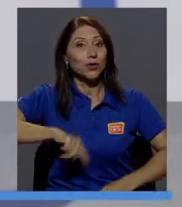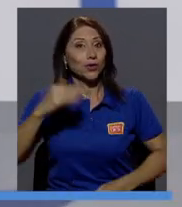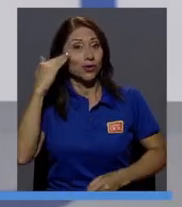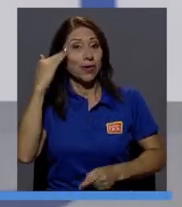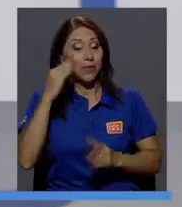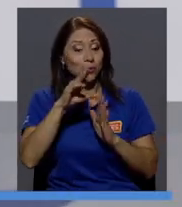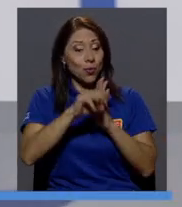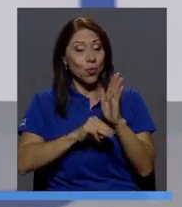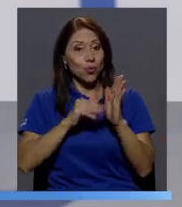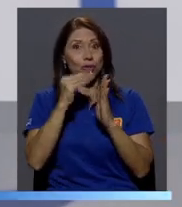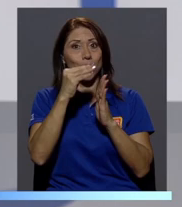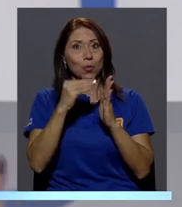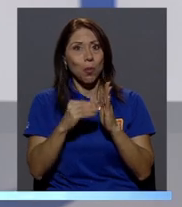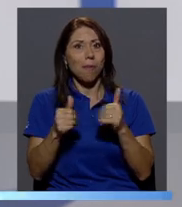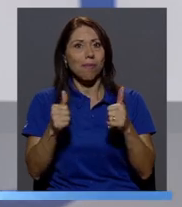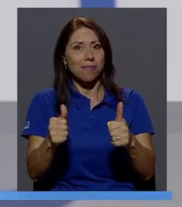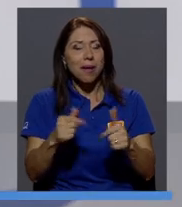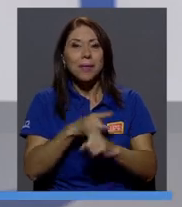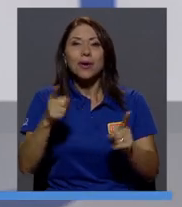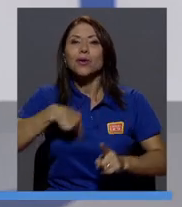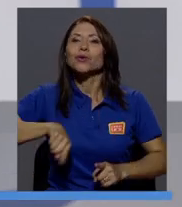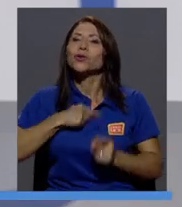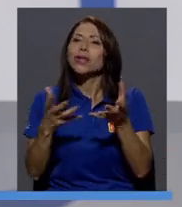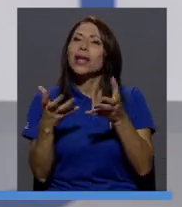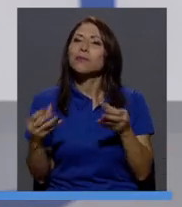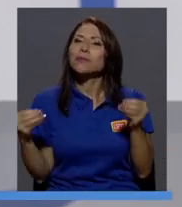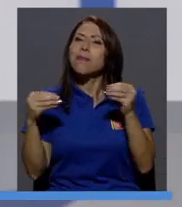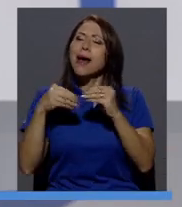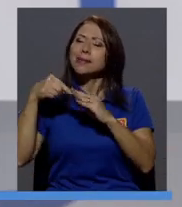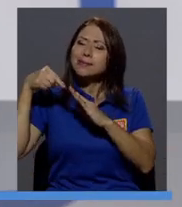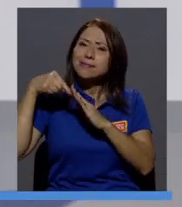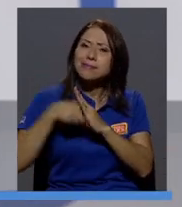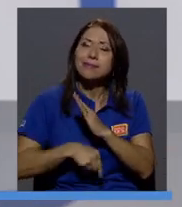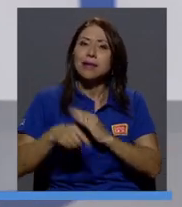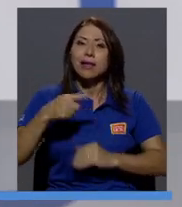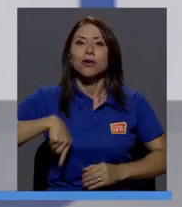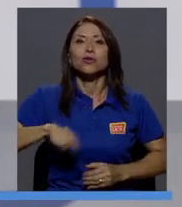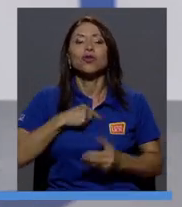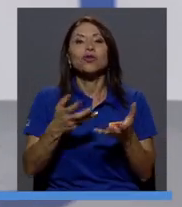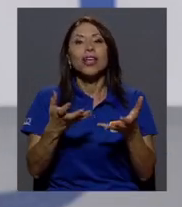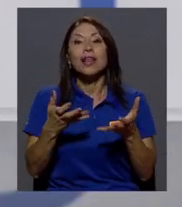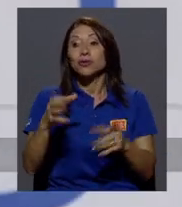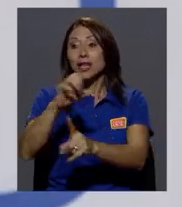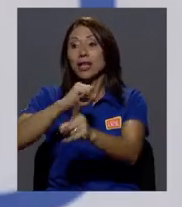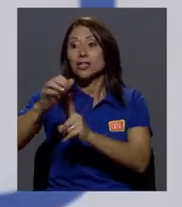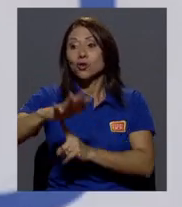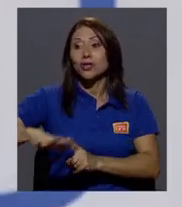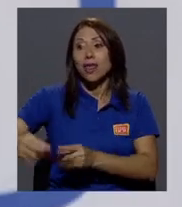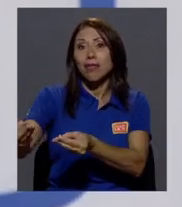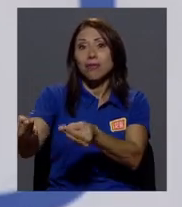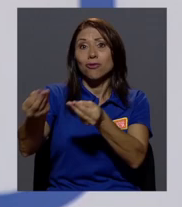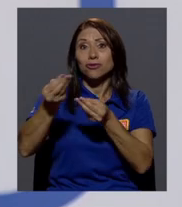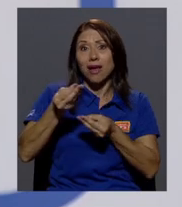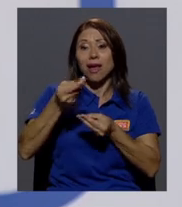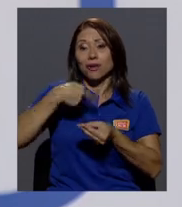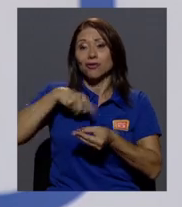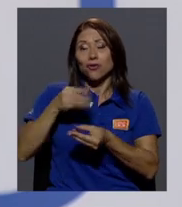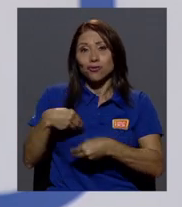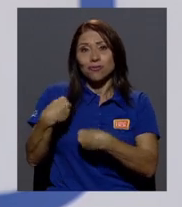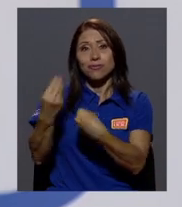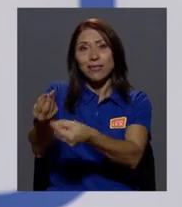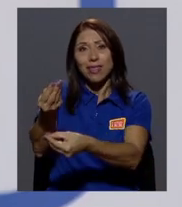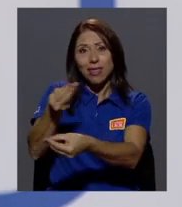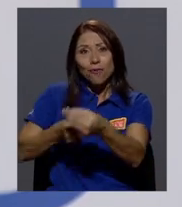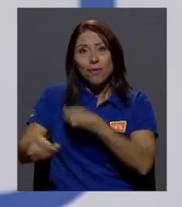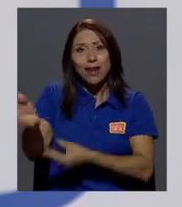currículum nos sirve para nosotros lo queremos ver más allá queremos en este caso devolverle algo a la sociedad de que en este caso está